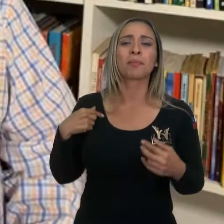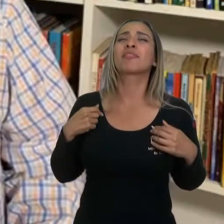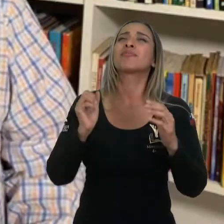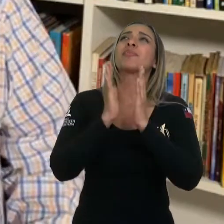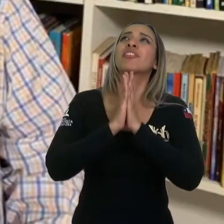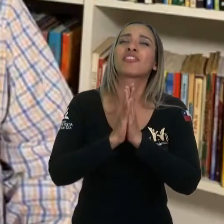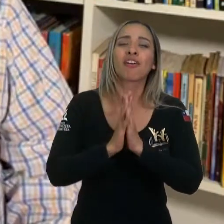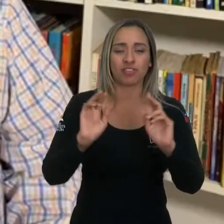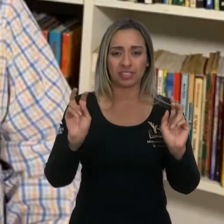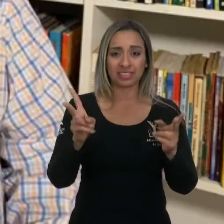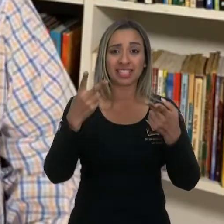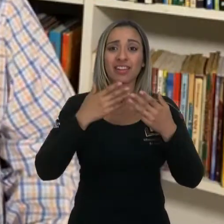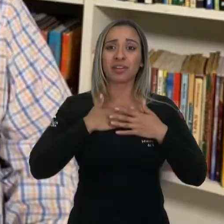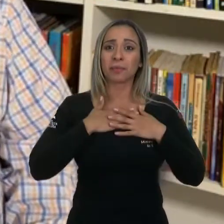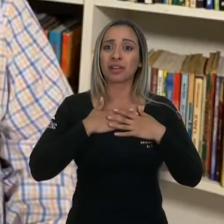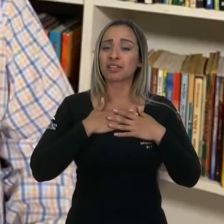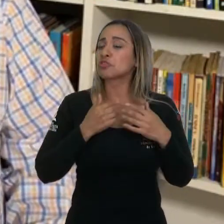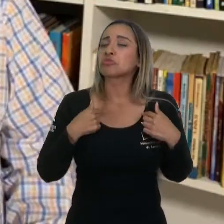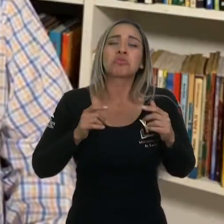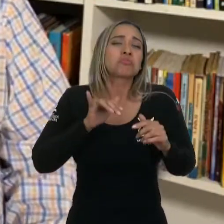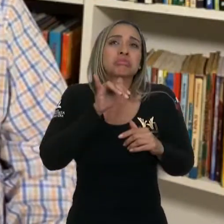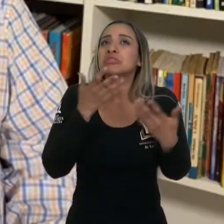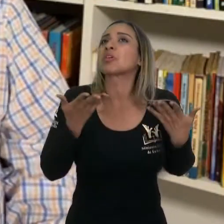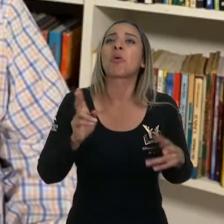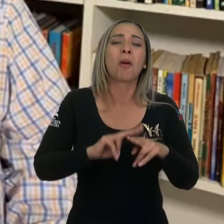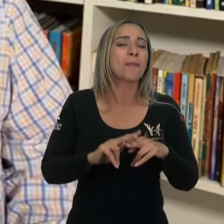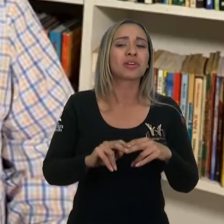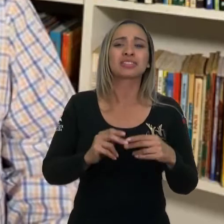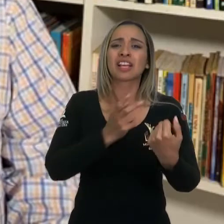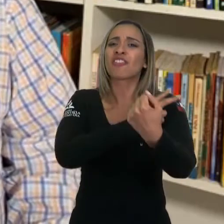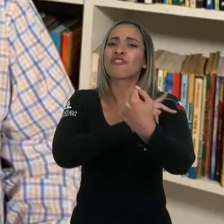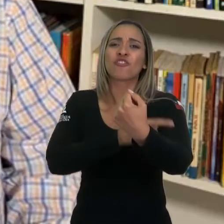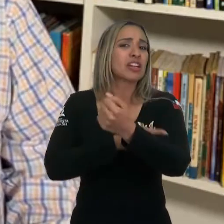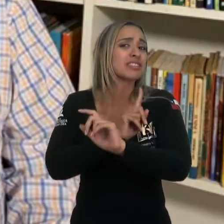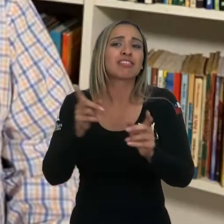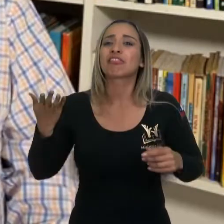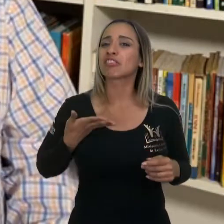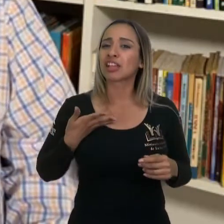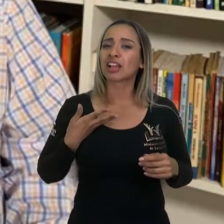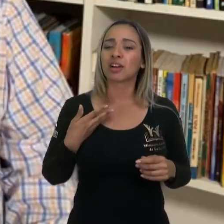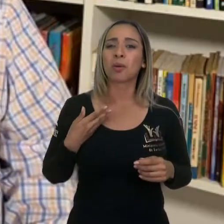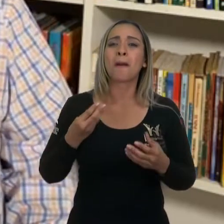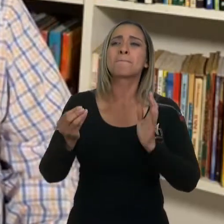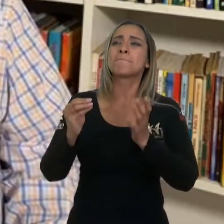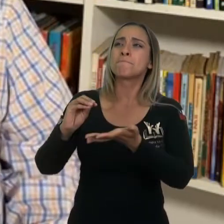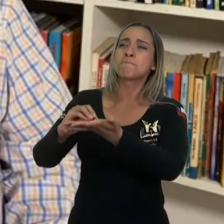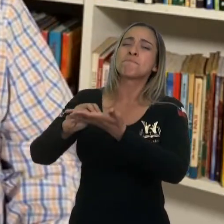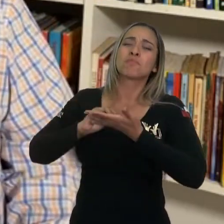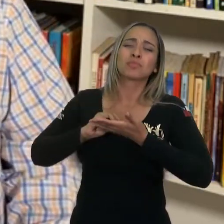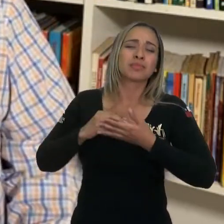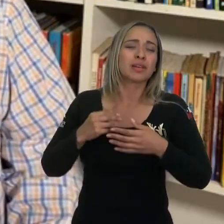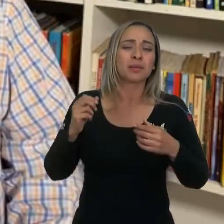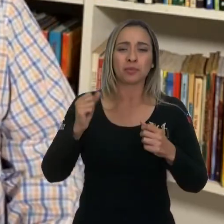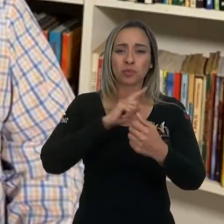Por favor, yo estoy perdido desde el punto de vista humano. Yo no tengo fuerzas. Pero llegó la hora. Manifiesta tu poder en mi vida.